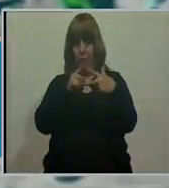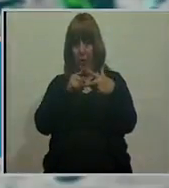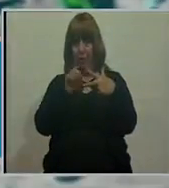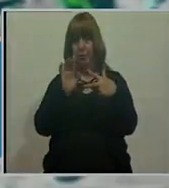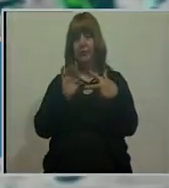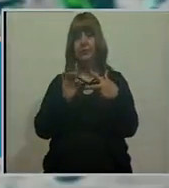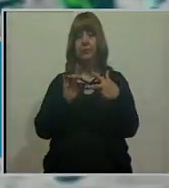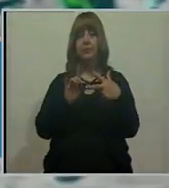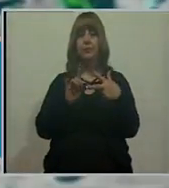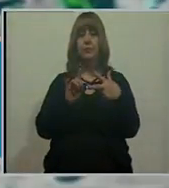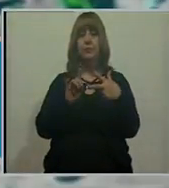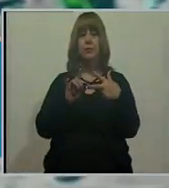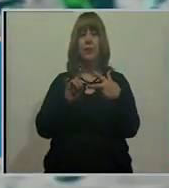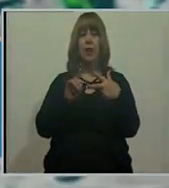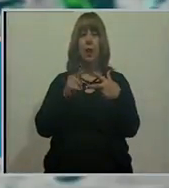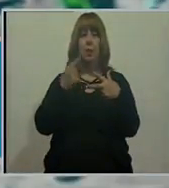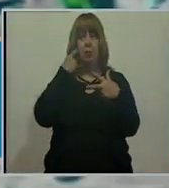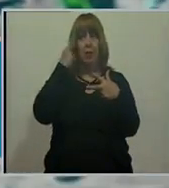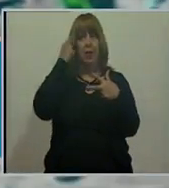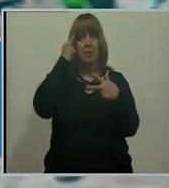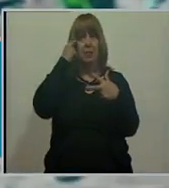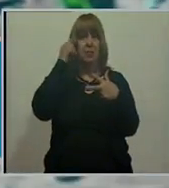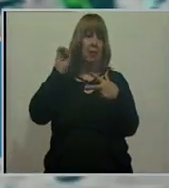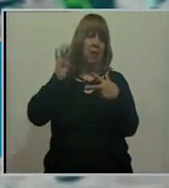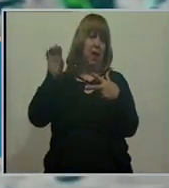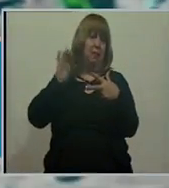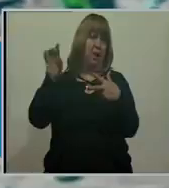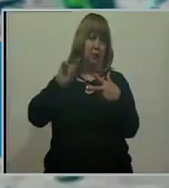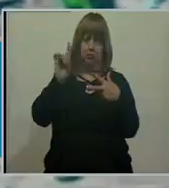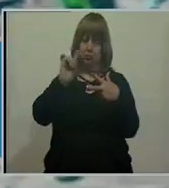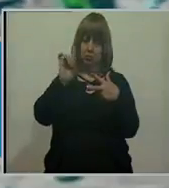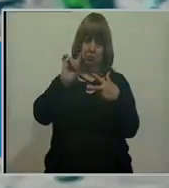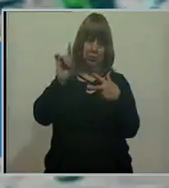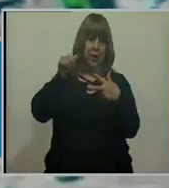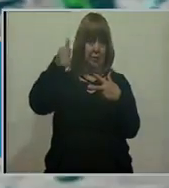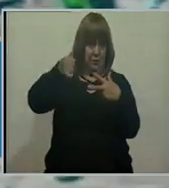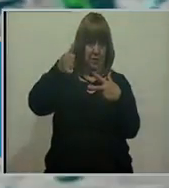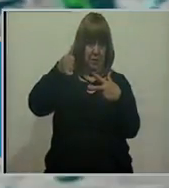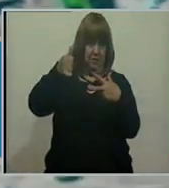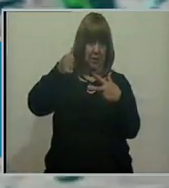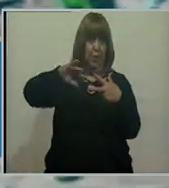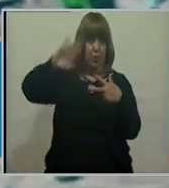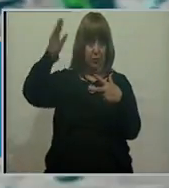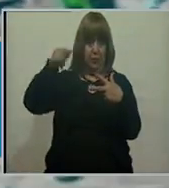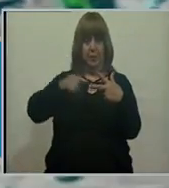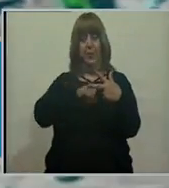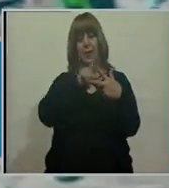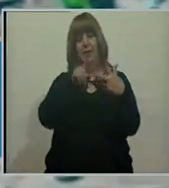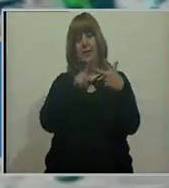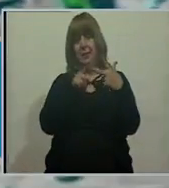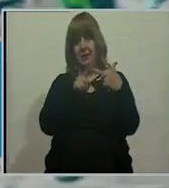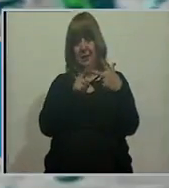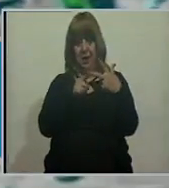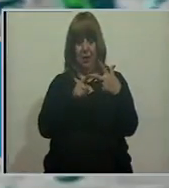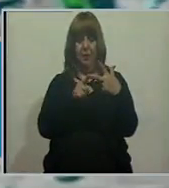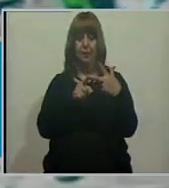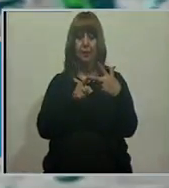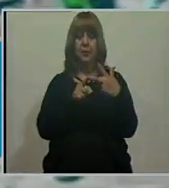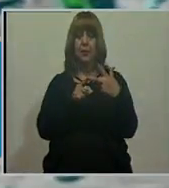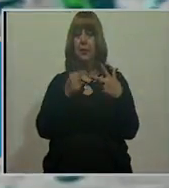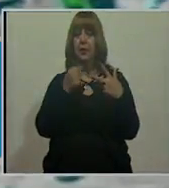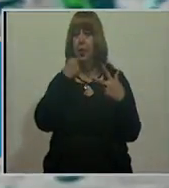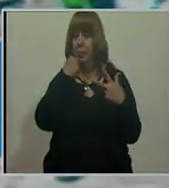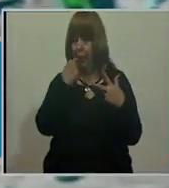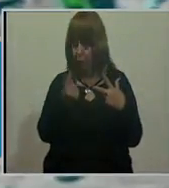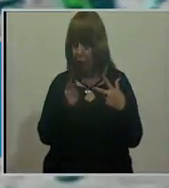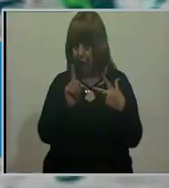sobre la cordillera como para estar pensando en un proceso de mal tiempo que pueda continuar. Y lo otro que le quería comentar y preguntar, y le